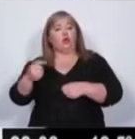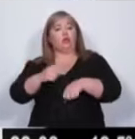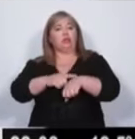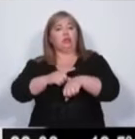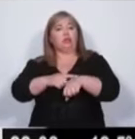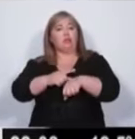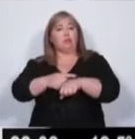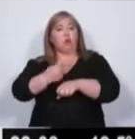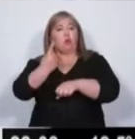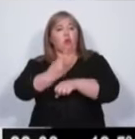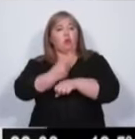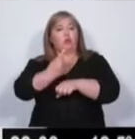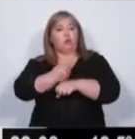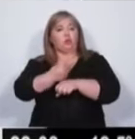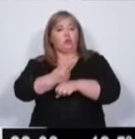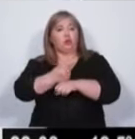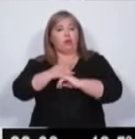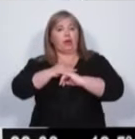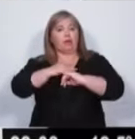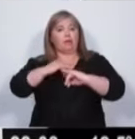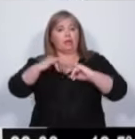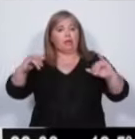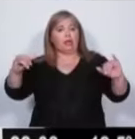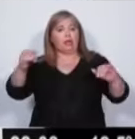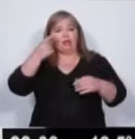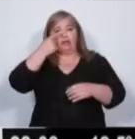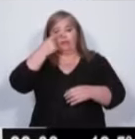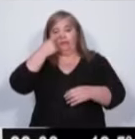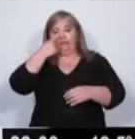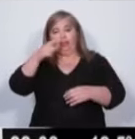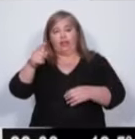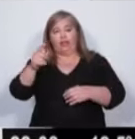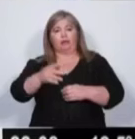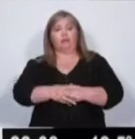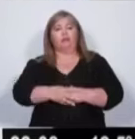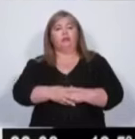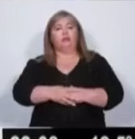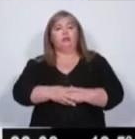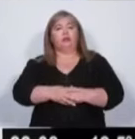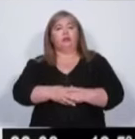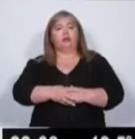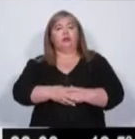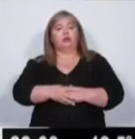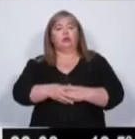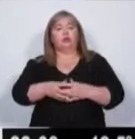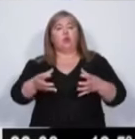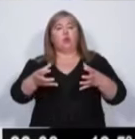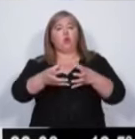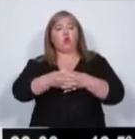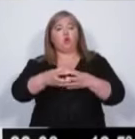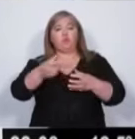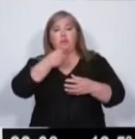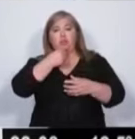minuto para dar su mensaje final. Comienza el candidato de la Unión Mendocina, Omar de Marchi.